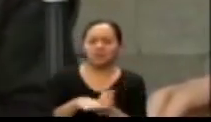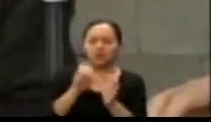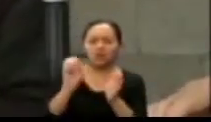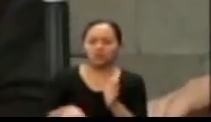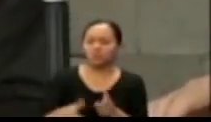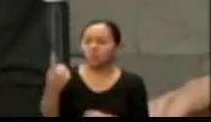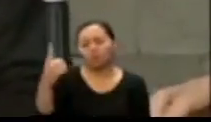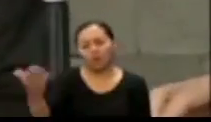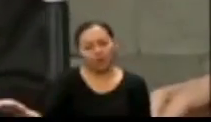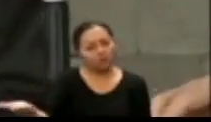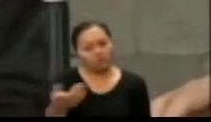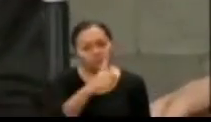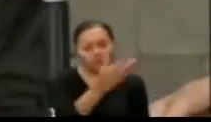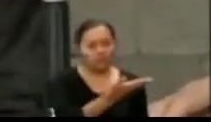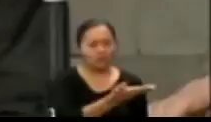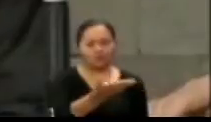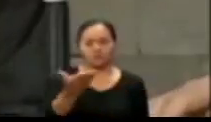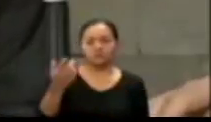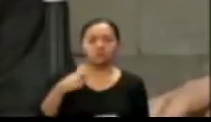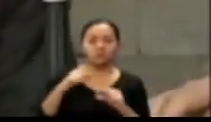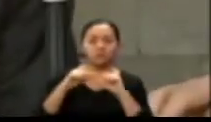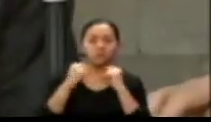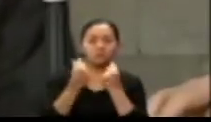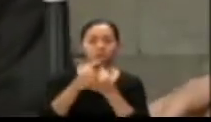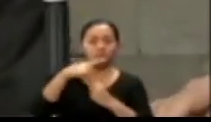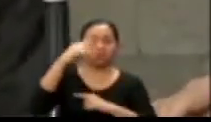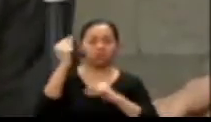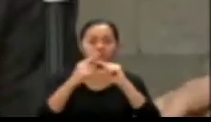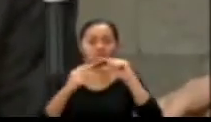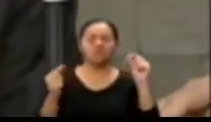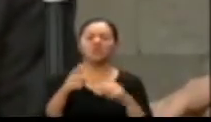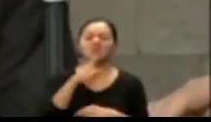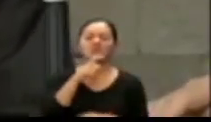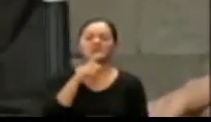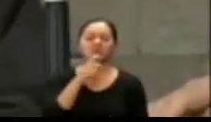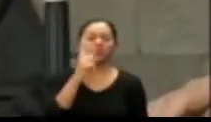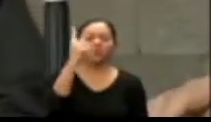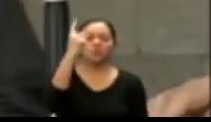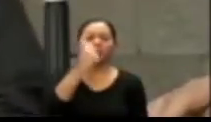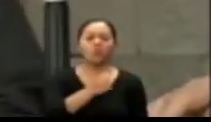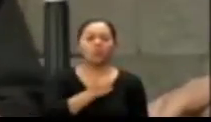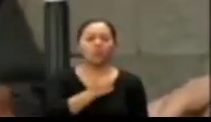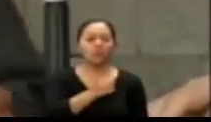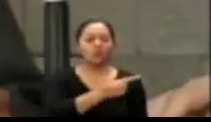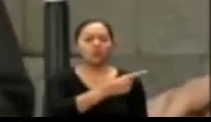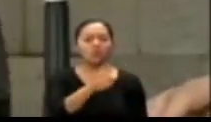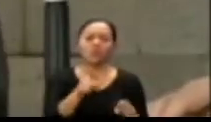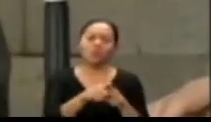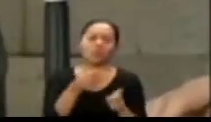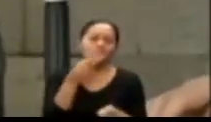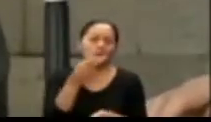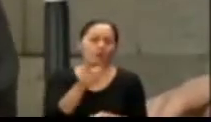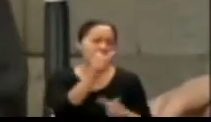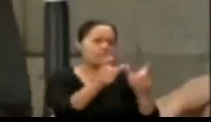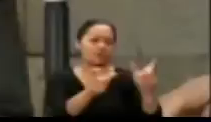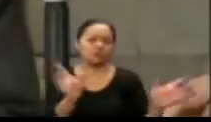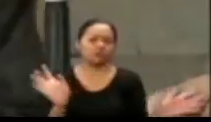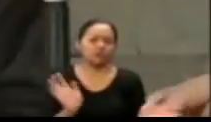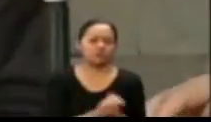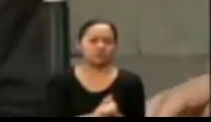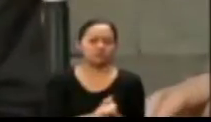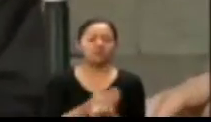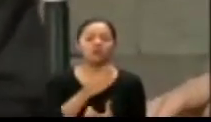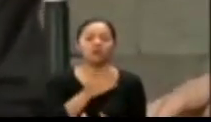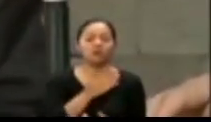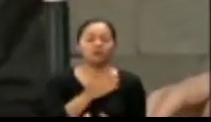apoyarnos. Eso quiere decir que el Movimiento 5 Estrellas tiene un dueño, el pueblo italiano, como un lobbista, el pueblo, los ciudadanos.